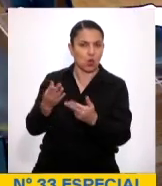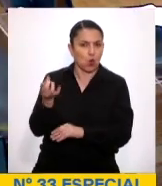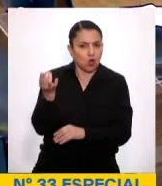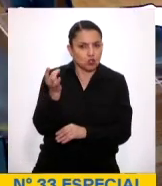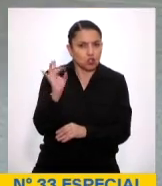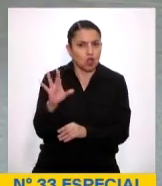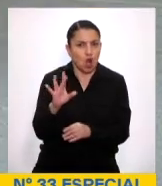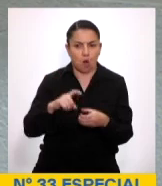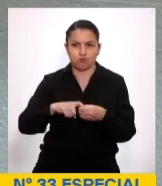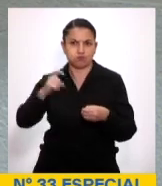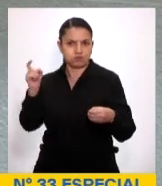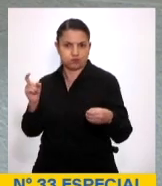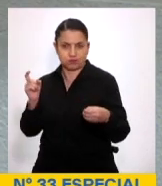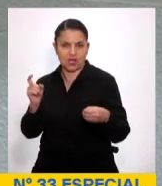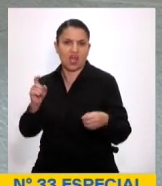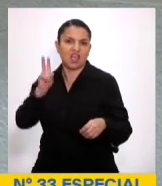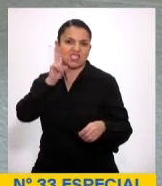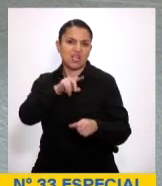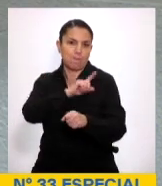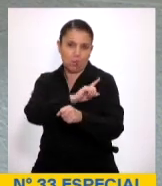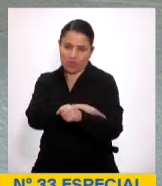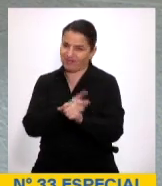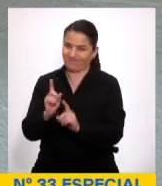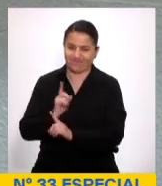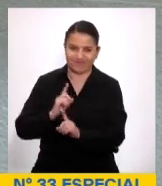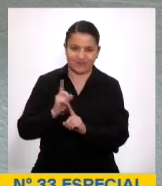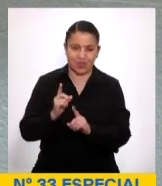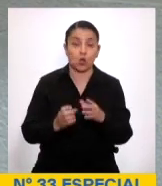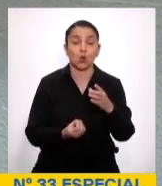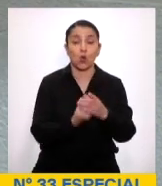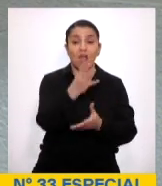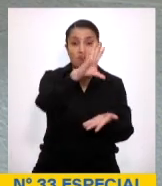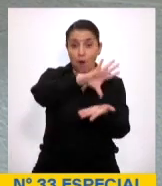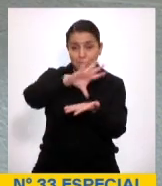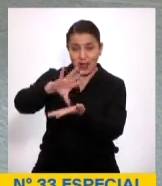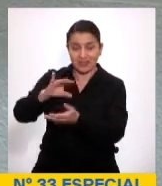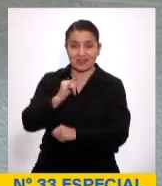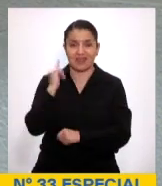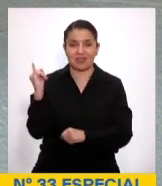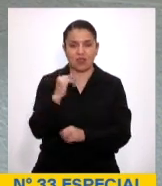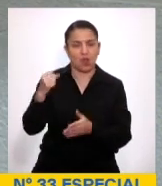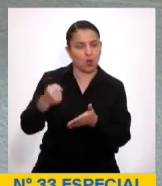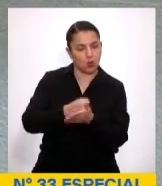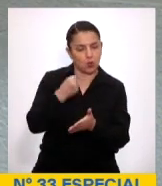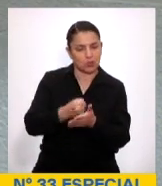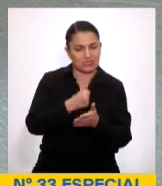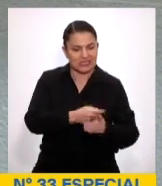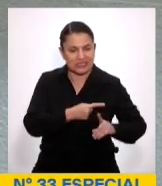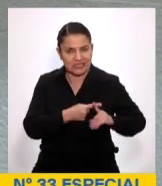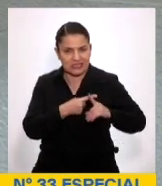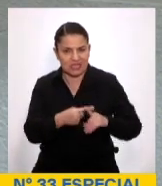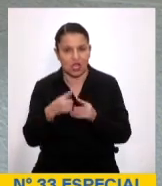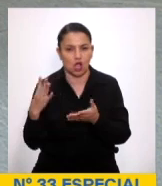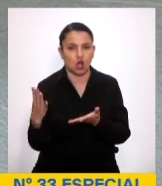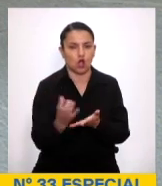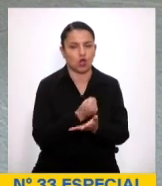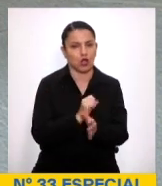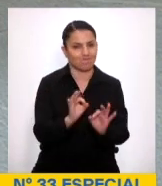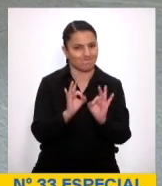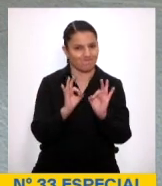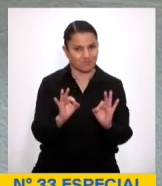escena sin porfiar por su poder las nuevas naciones soberanas debieron luchar con grandes sacrificios para conquistar su efectiva